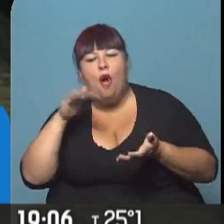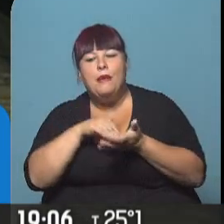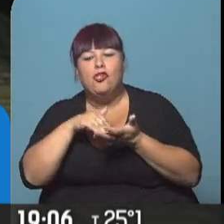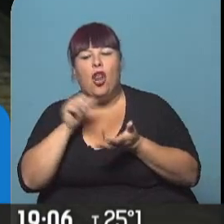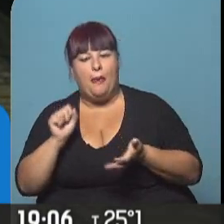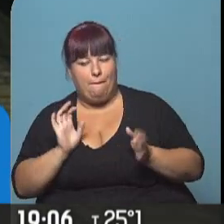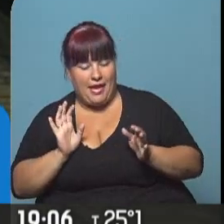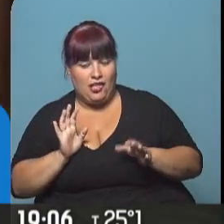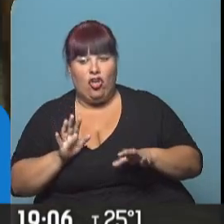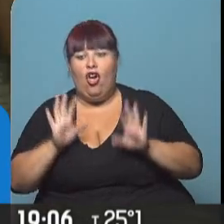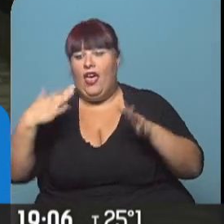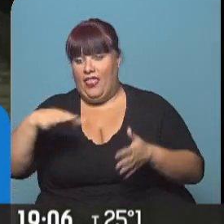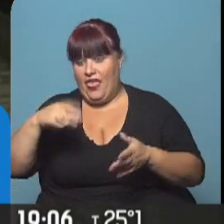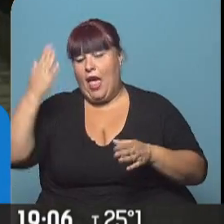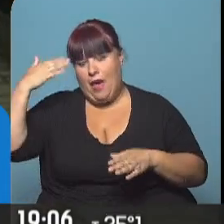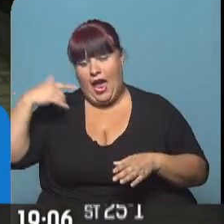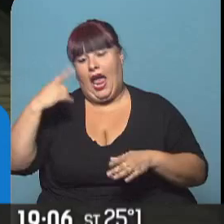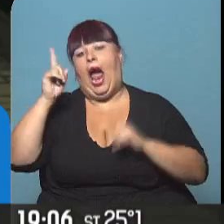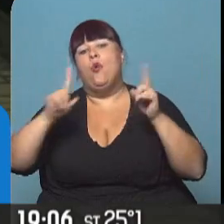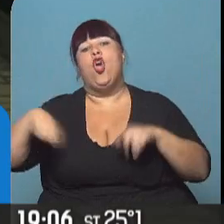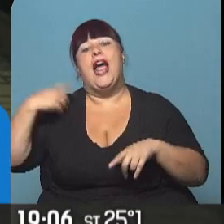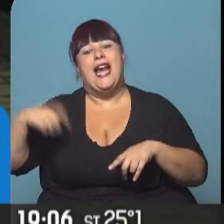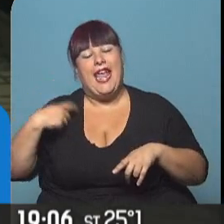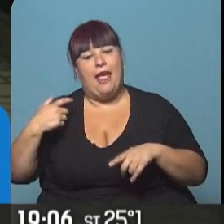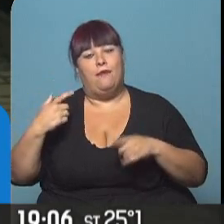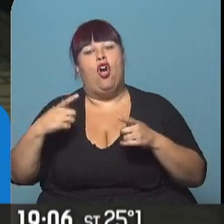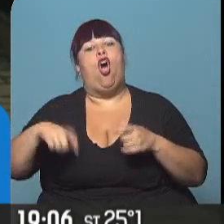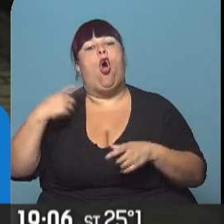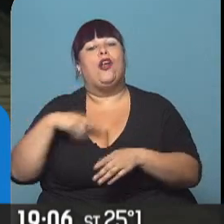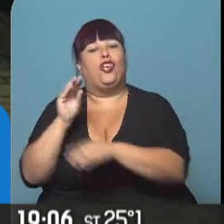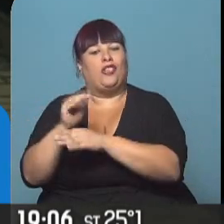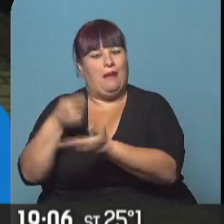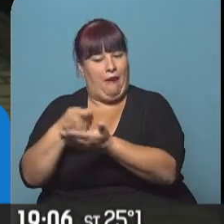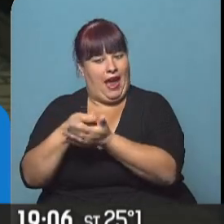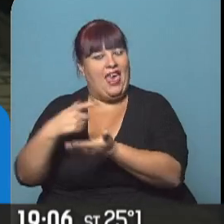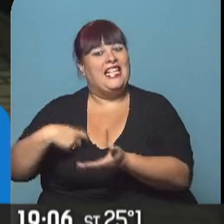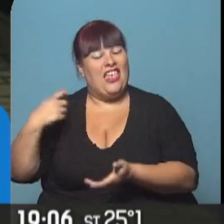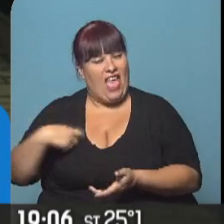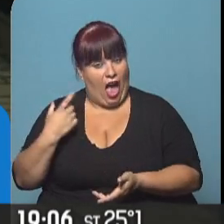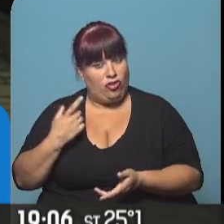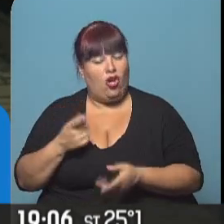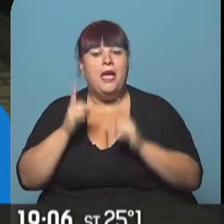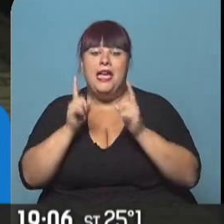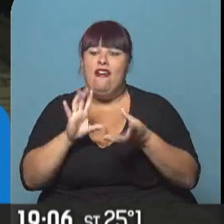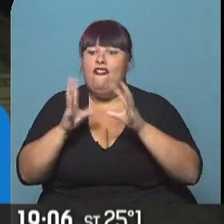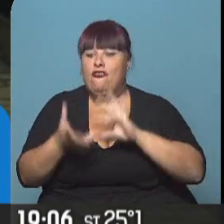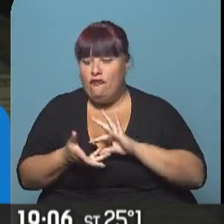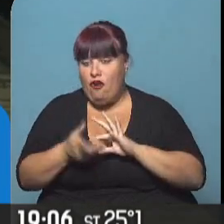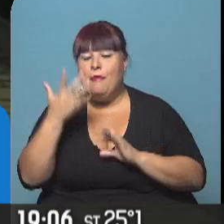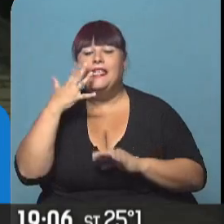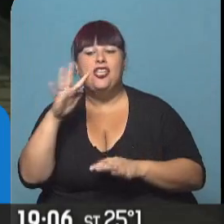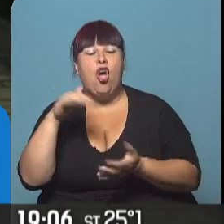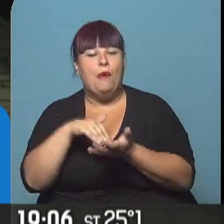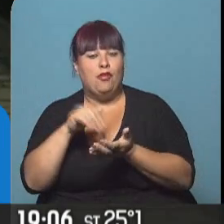de pesos, que ya tendría que haberle pasado a algunos gremios de las obras sociales, sindicales, y de esta manera, con esos